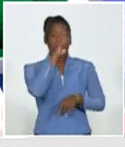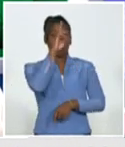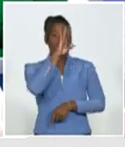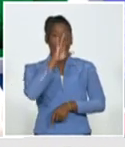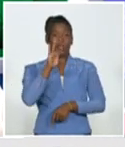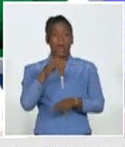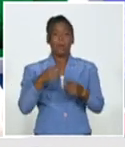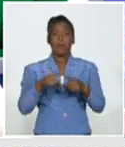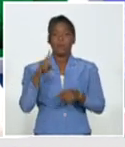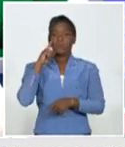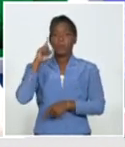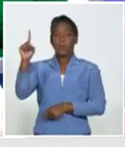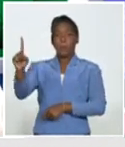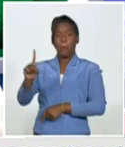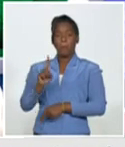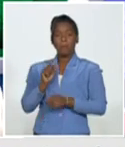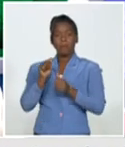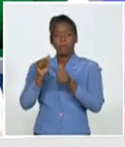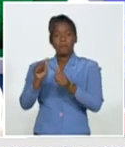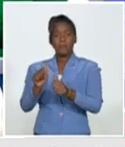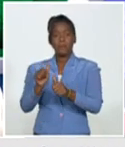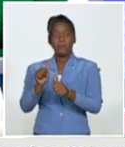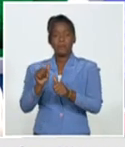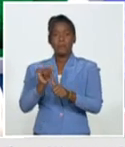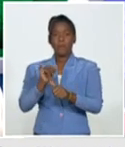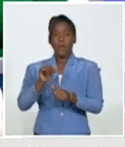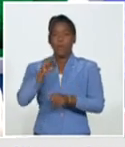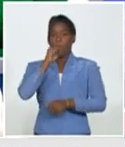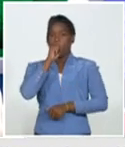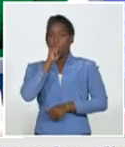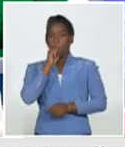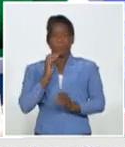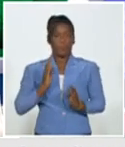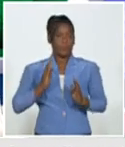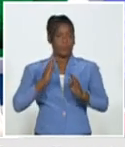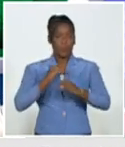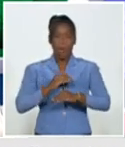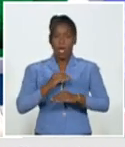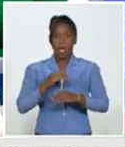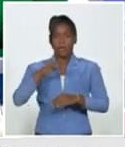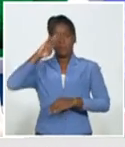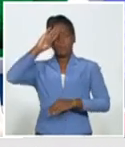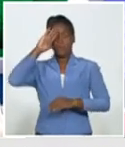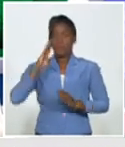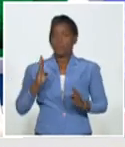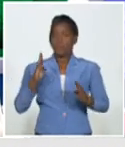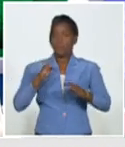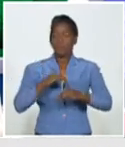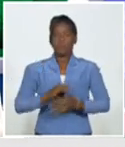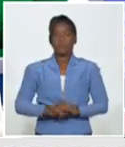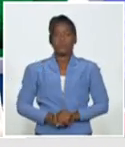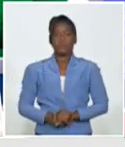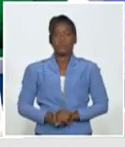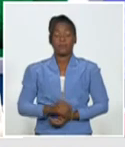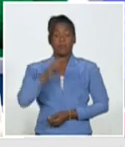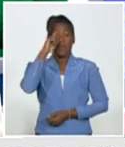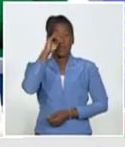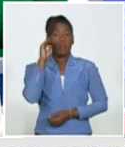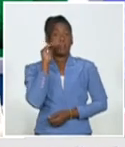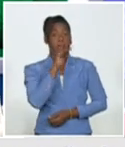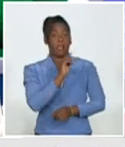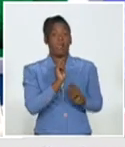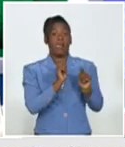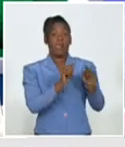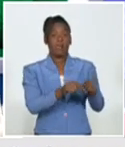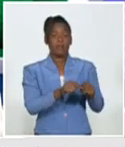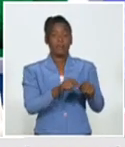asintomática y después de una estadía de 6 días ingresada, presentó un grupo de